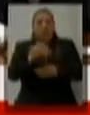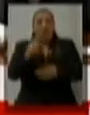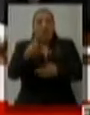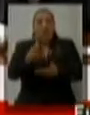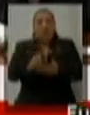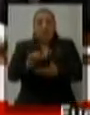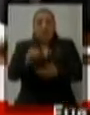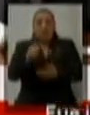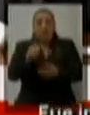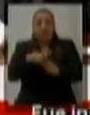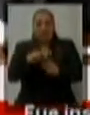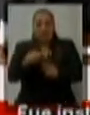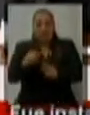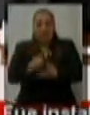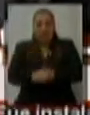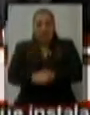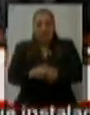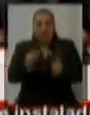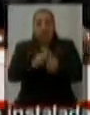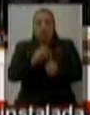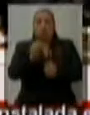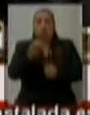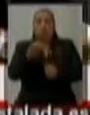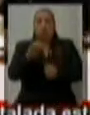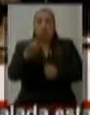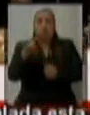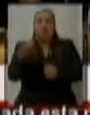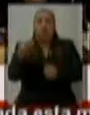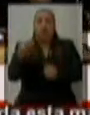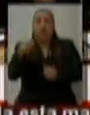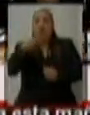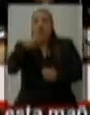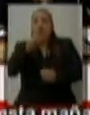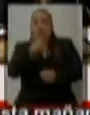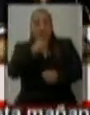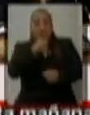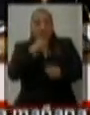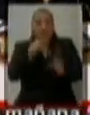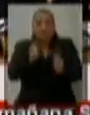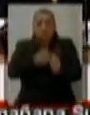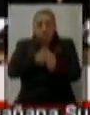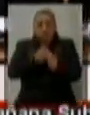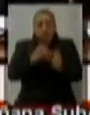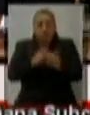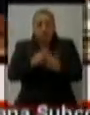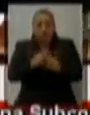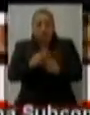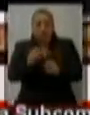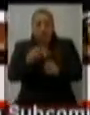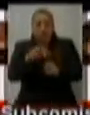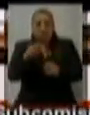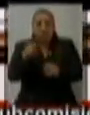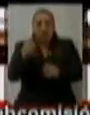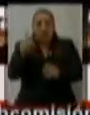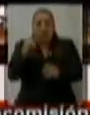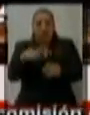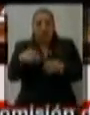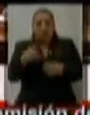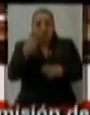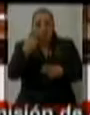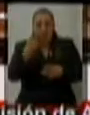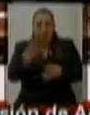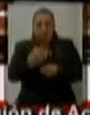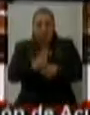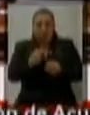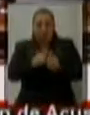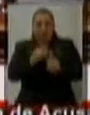Santiago. Vamos a ver si estamos con Susana Espinosa, que está siguiendo de cerca la comitiva del presidente de Chile, Sebastián Piñera, para también tomar contacto